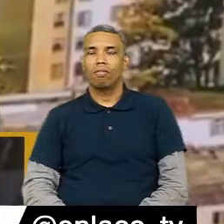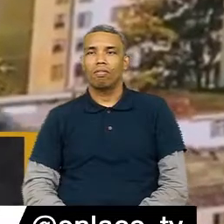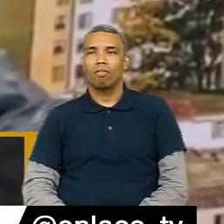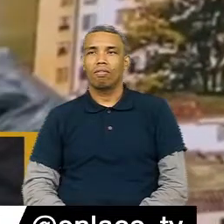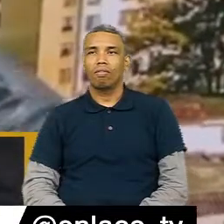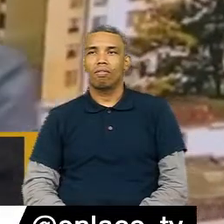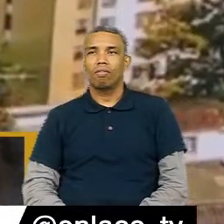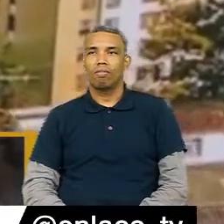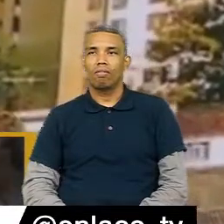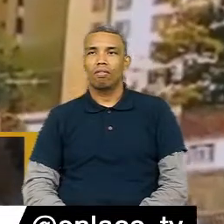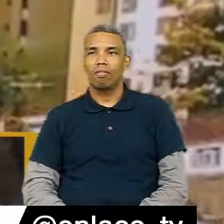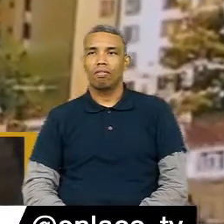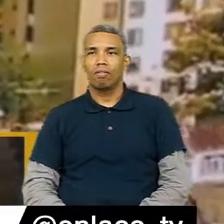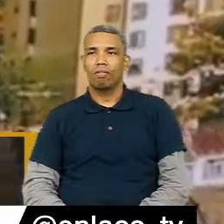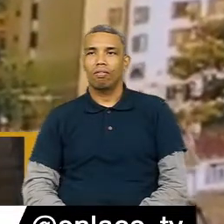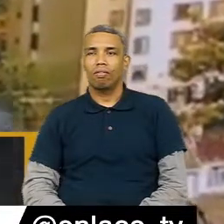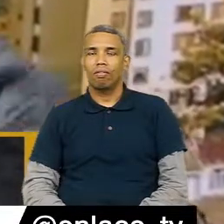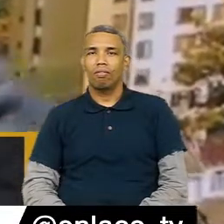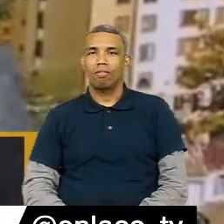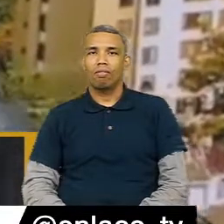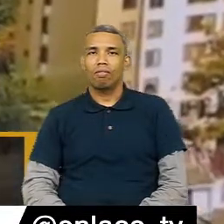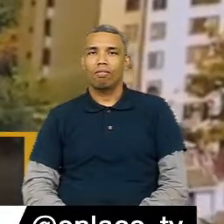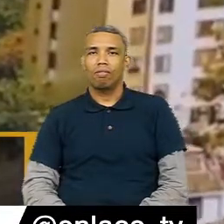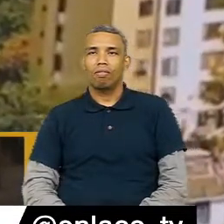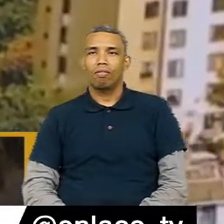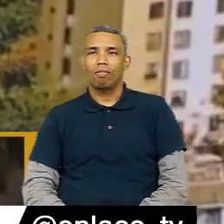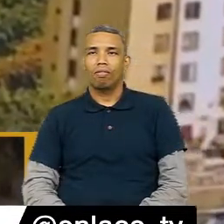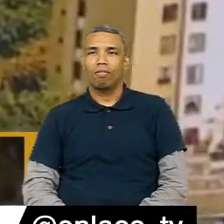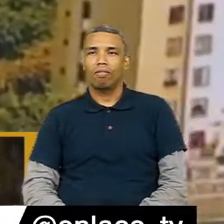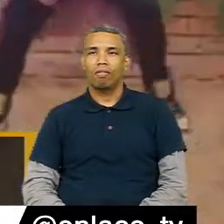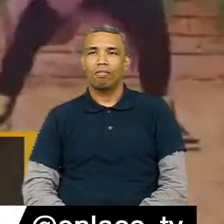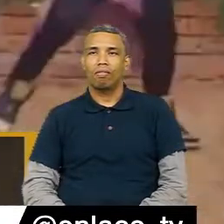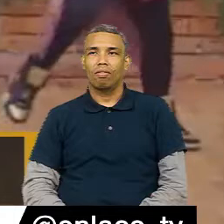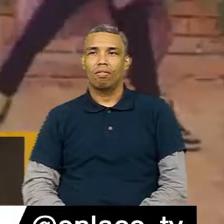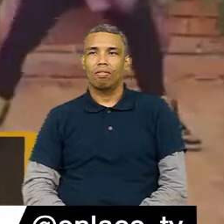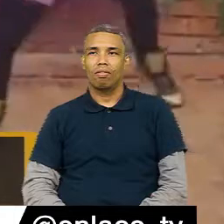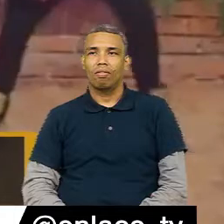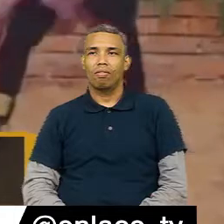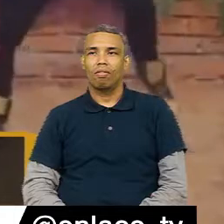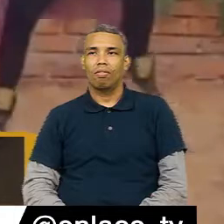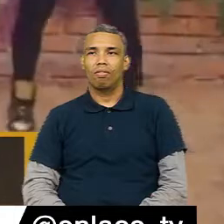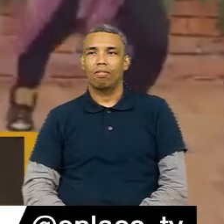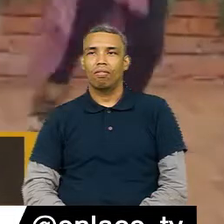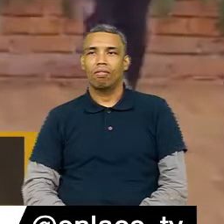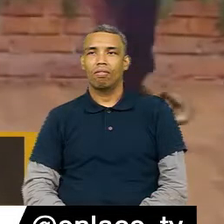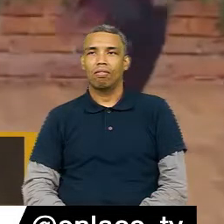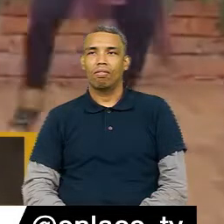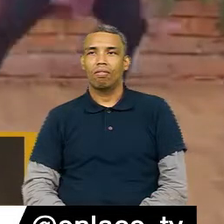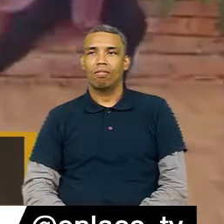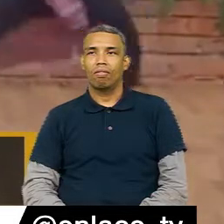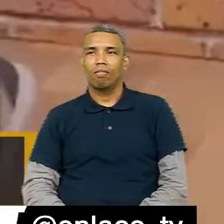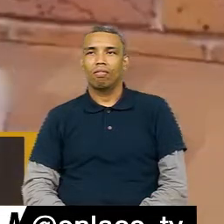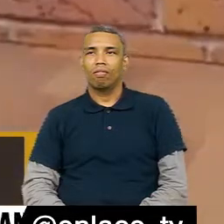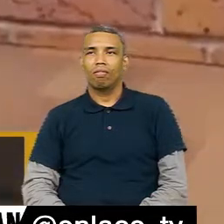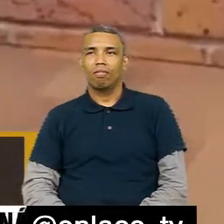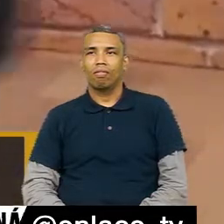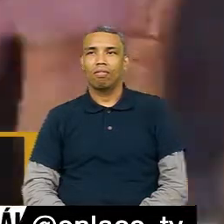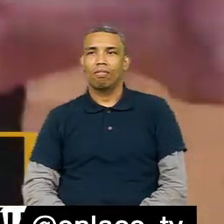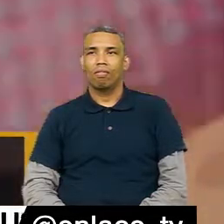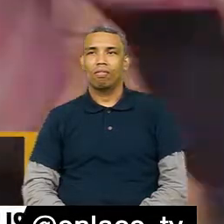a escondidas. Es nuestro secreto, nuestra puerta al cielo, nadie se imagina esto